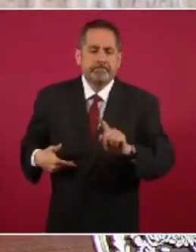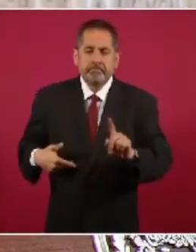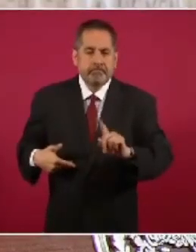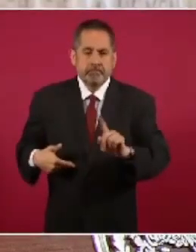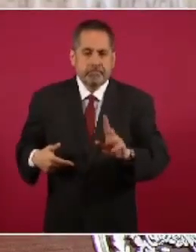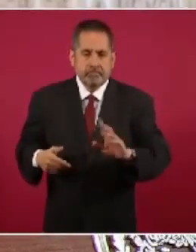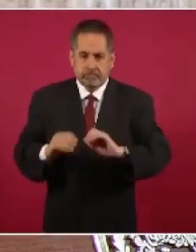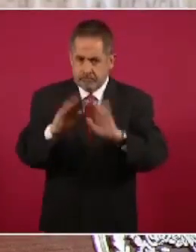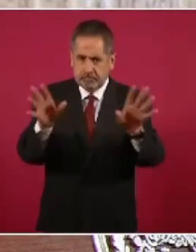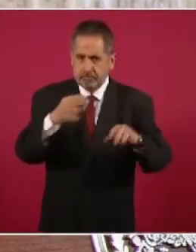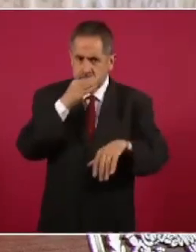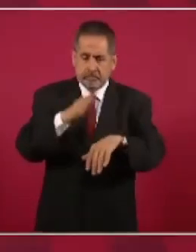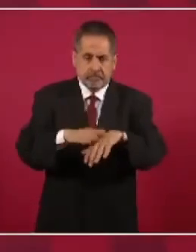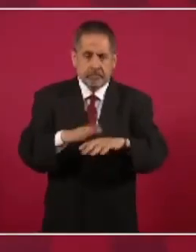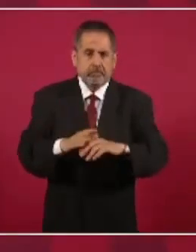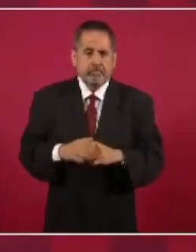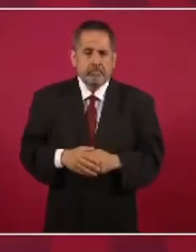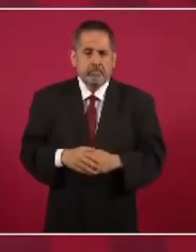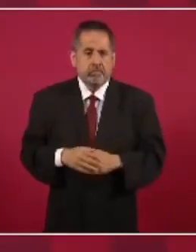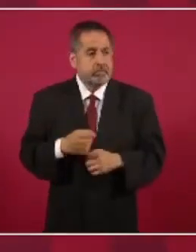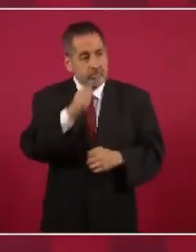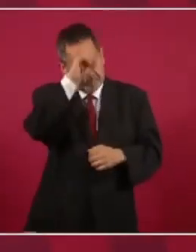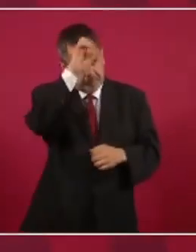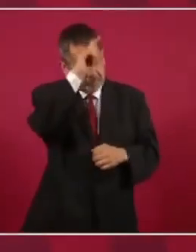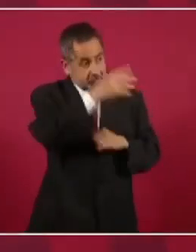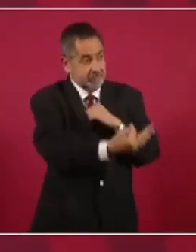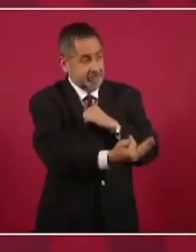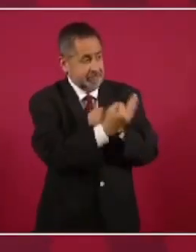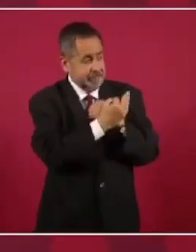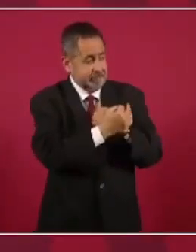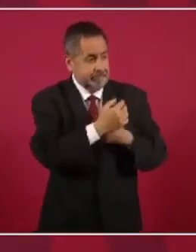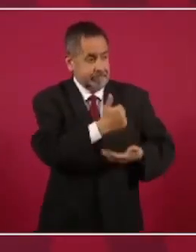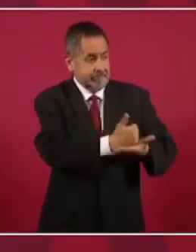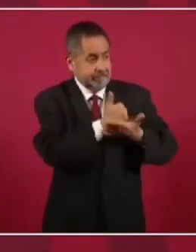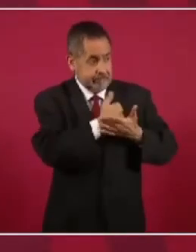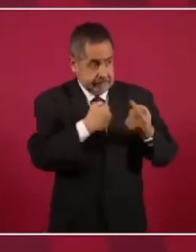ser claros, por los grandes mineros.